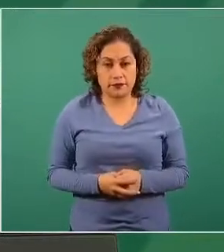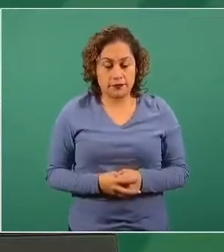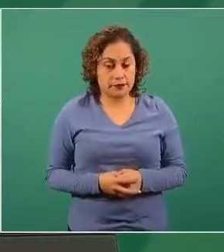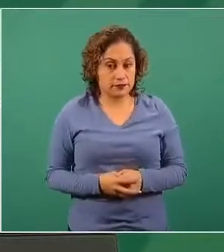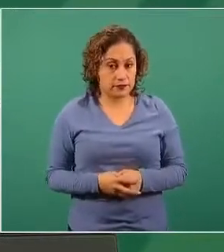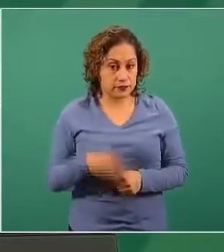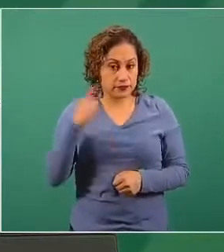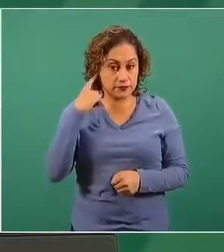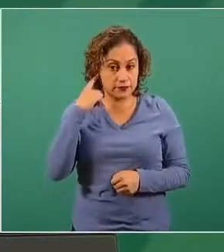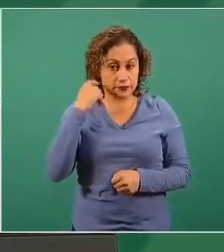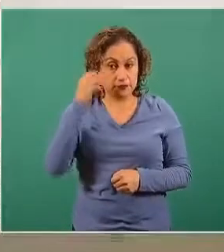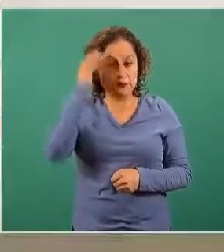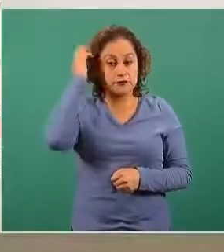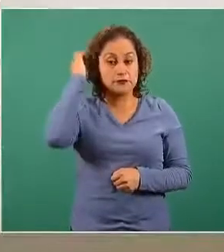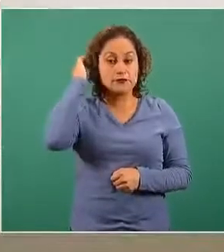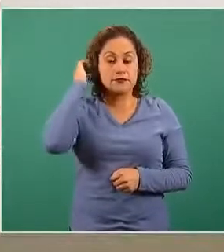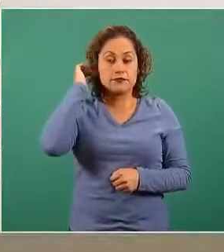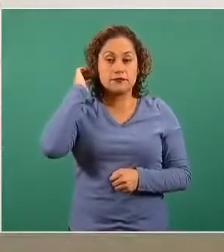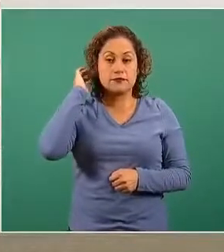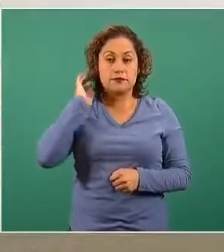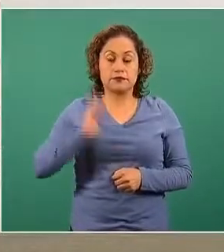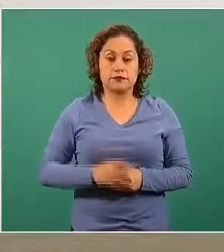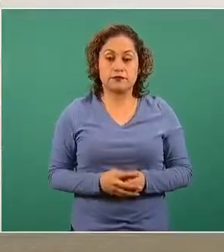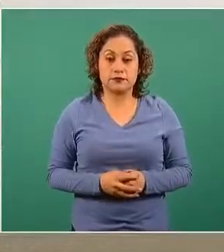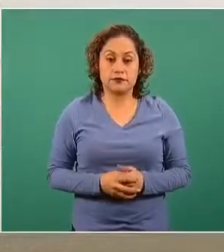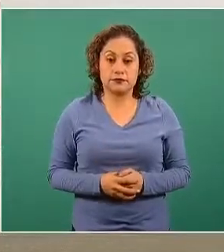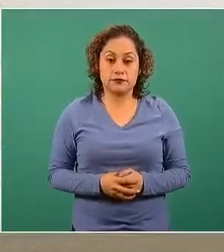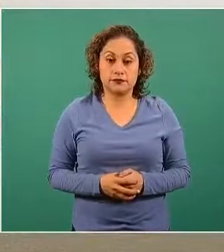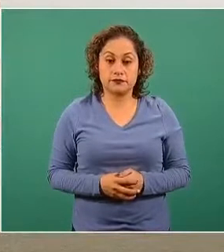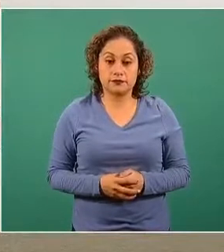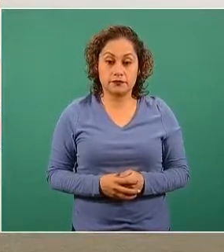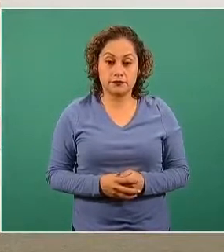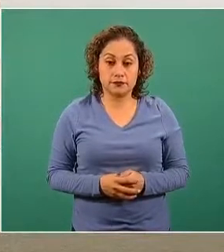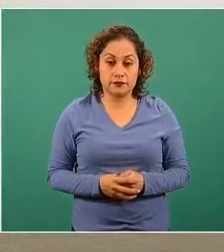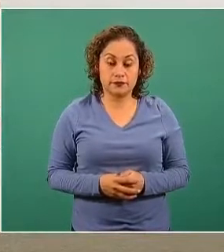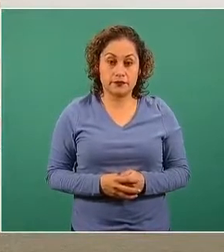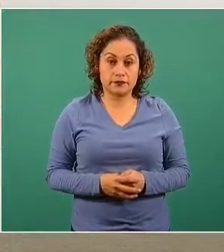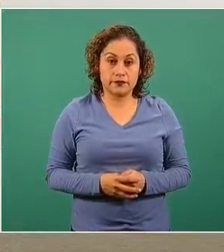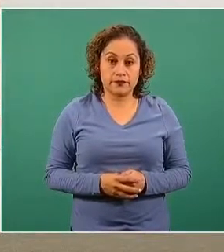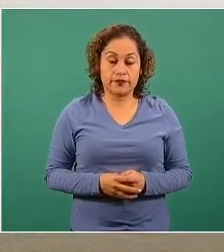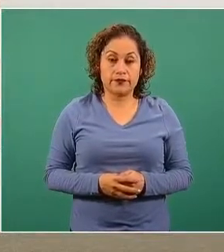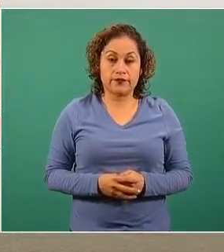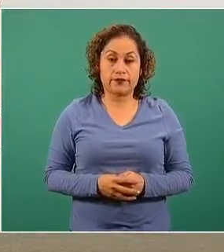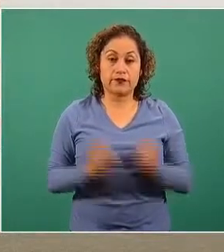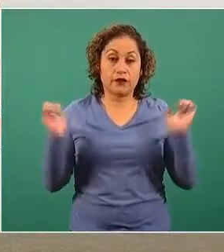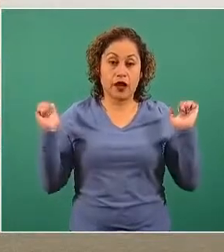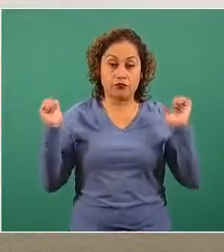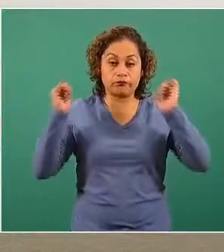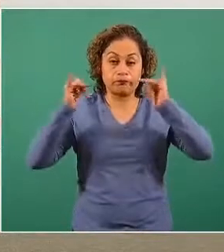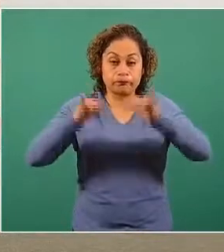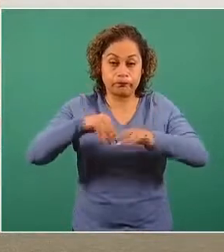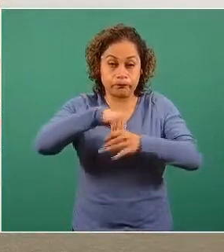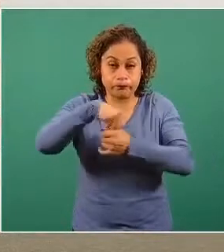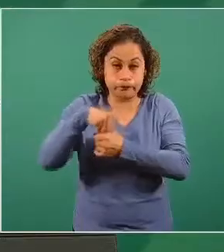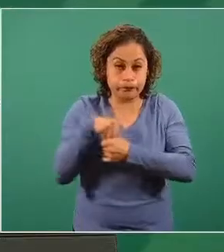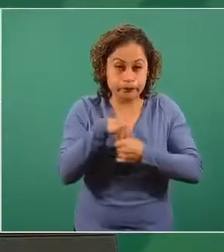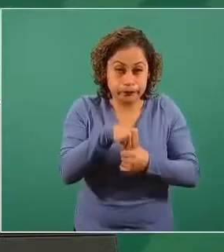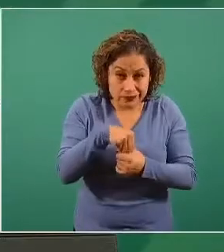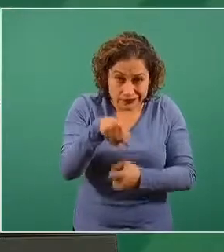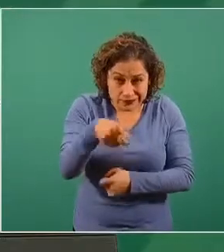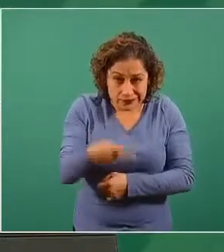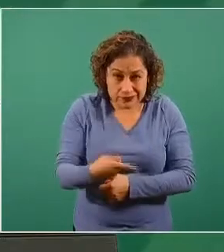de aglomeraciones? ¿Perdón? ¿No habrá riesgo de aglomeraciones? O sea, ¿Riesgos de aglomeraciones? Pues probablemente